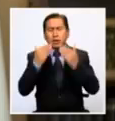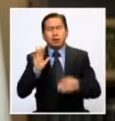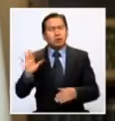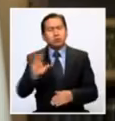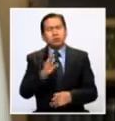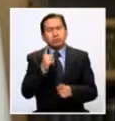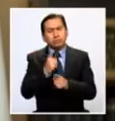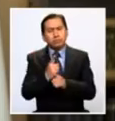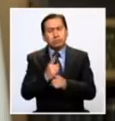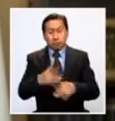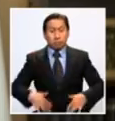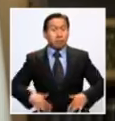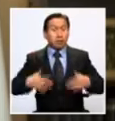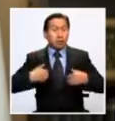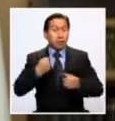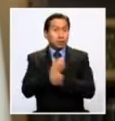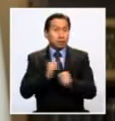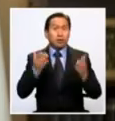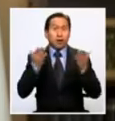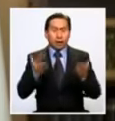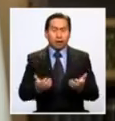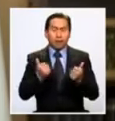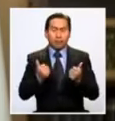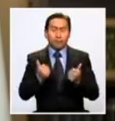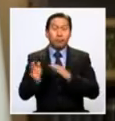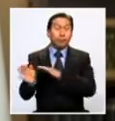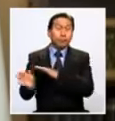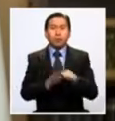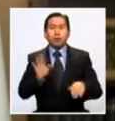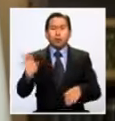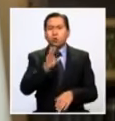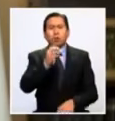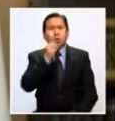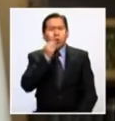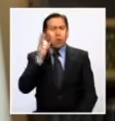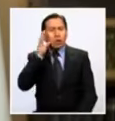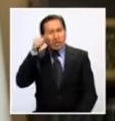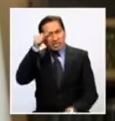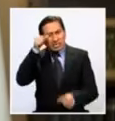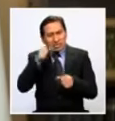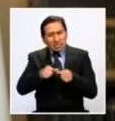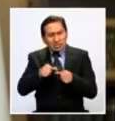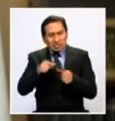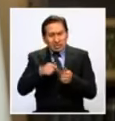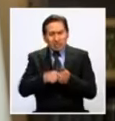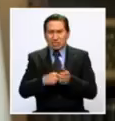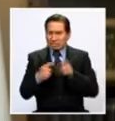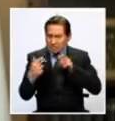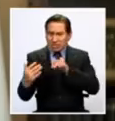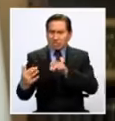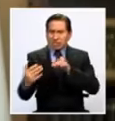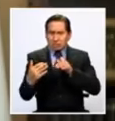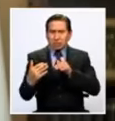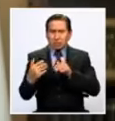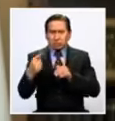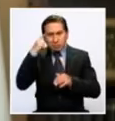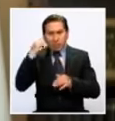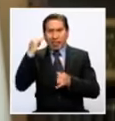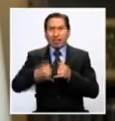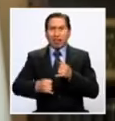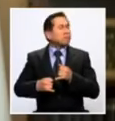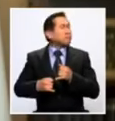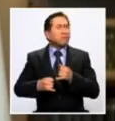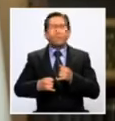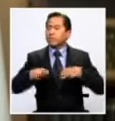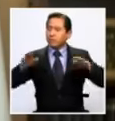ha salvado vidas. Pero también quiero recordarles a los hogares que esta batalla aún no termina y que hay